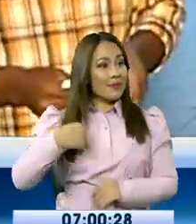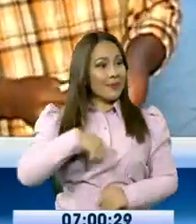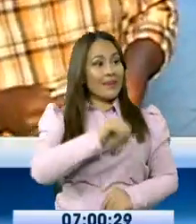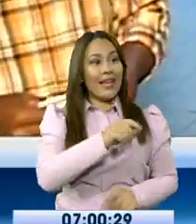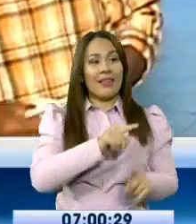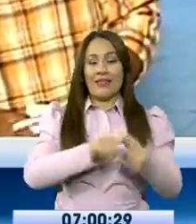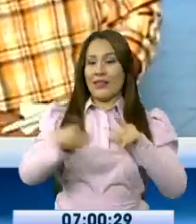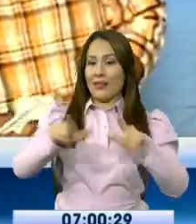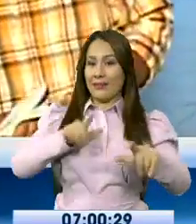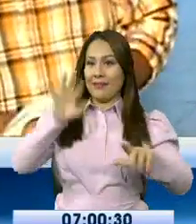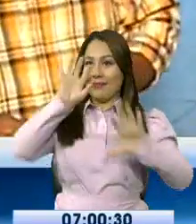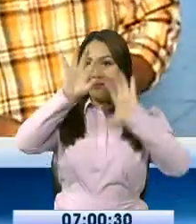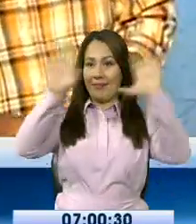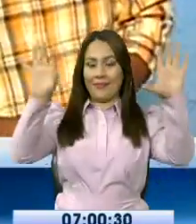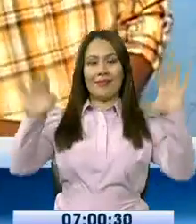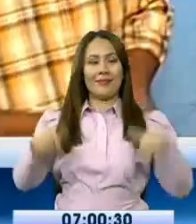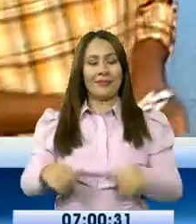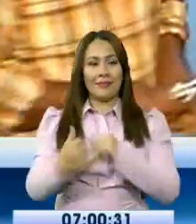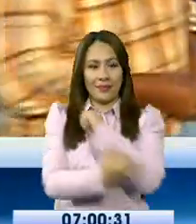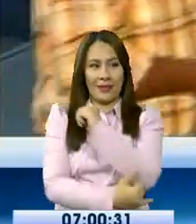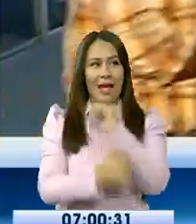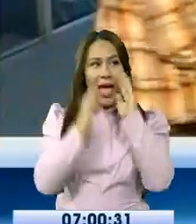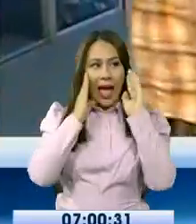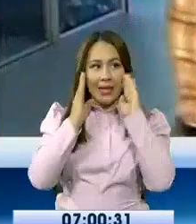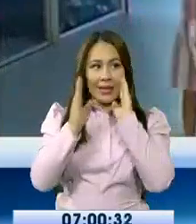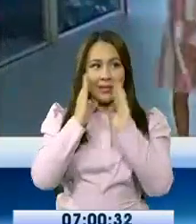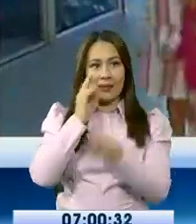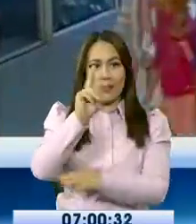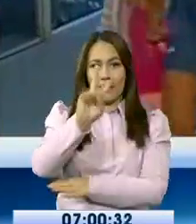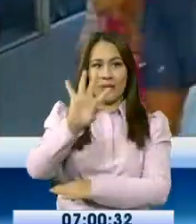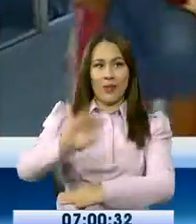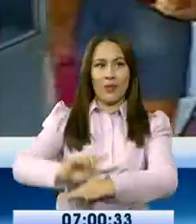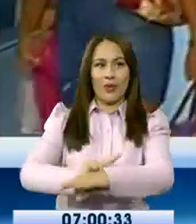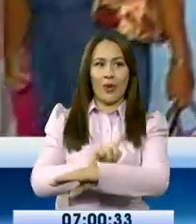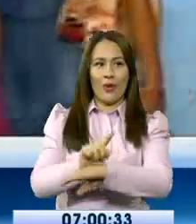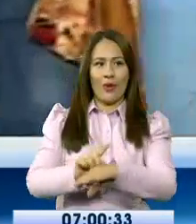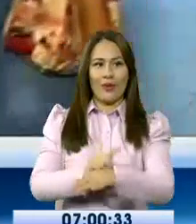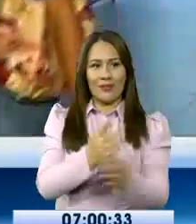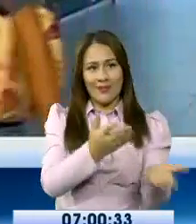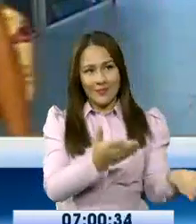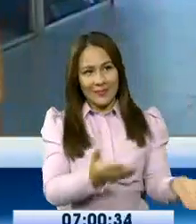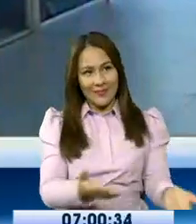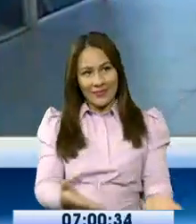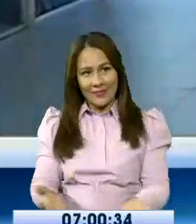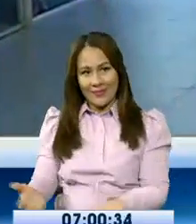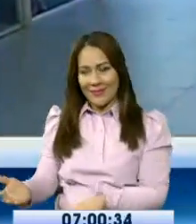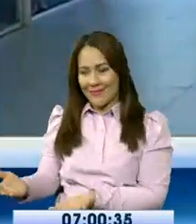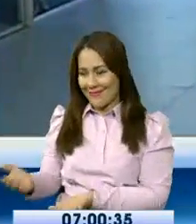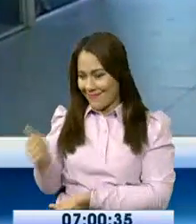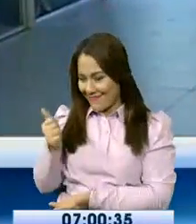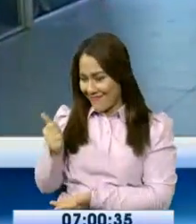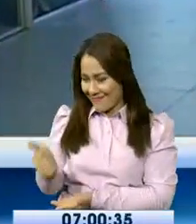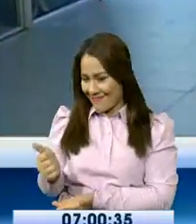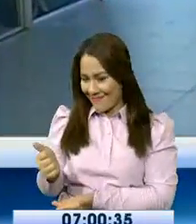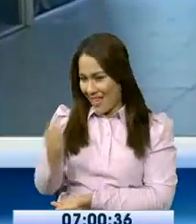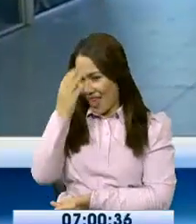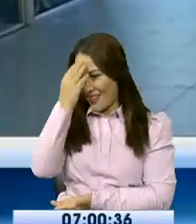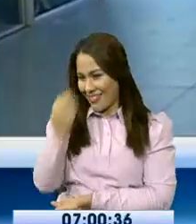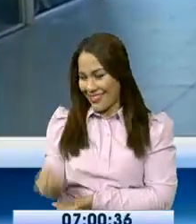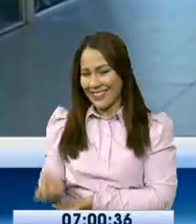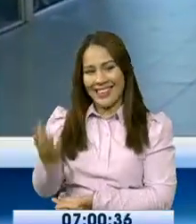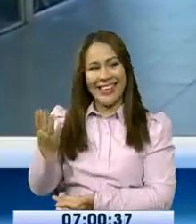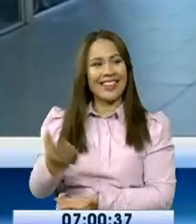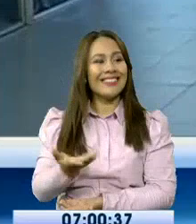diferentes puntos turísticos del país. La atención será a las 24 horas del día. Pase bien, caballero. Buenos días. Diviértase. Ustedes continúan desde estudios